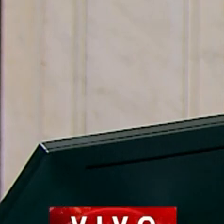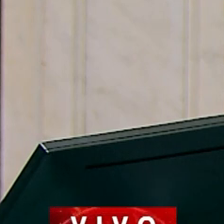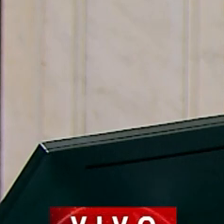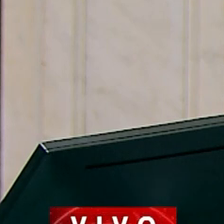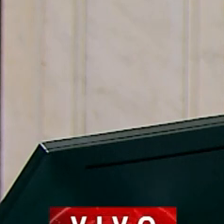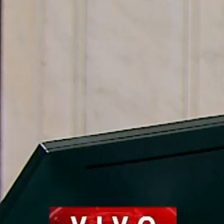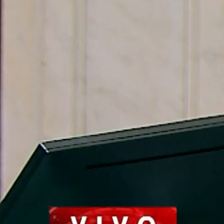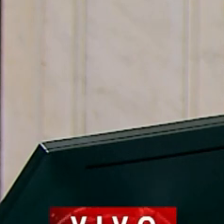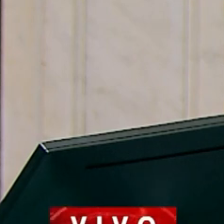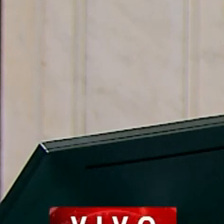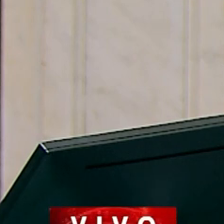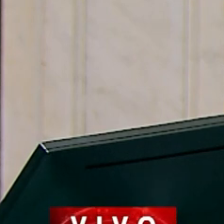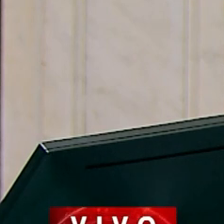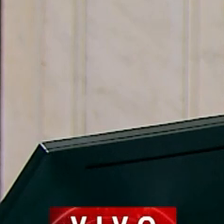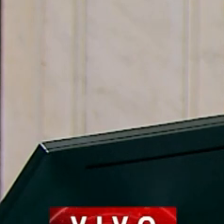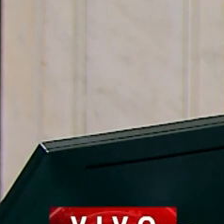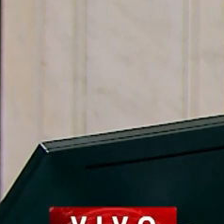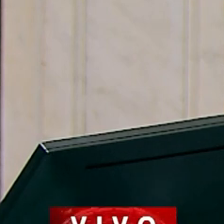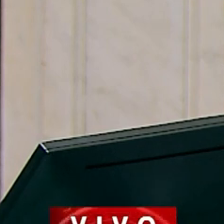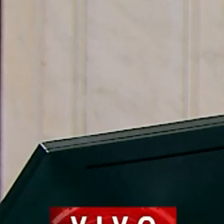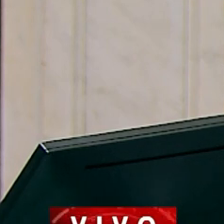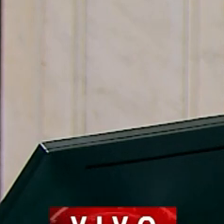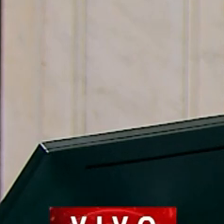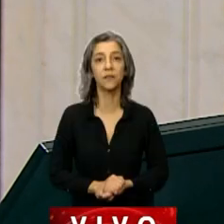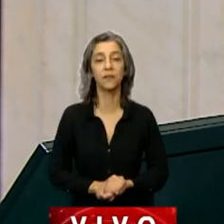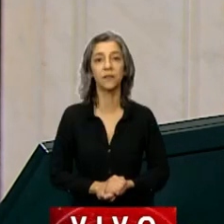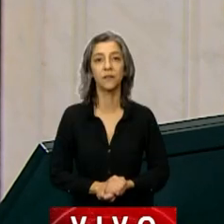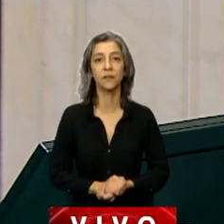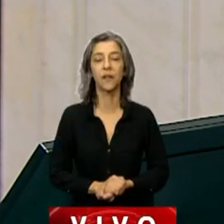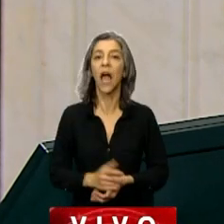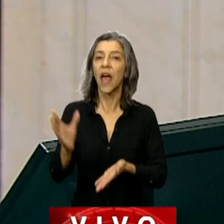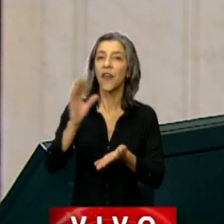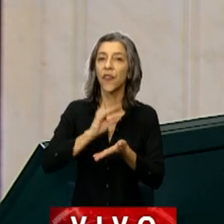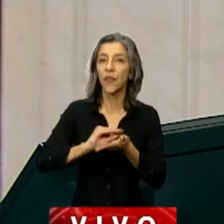Hay tiempo, oradores. La diputada Rosana